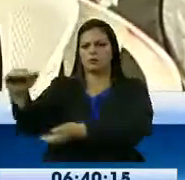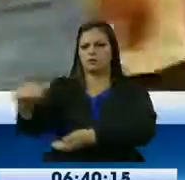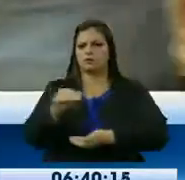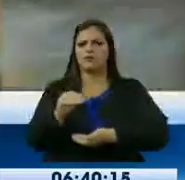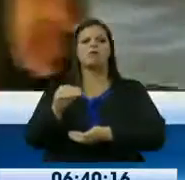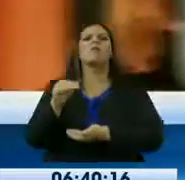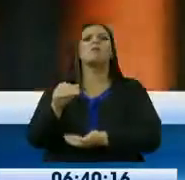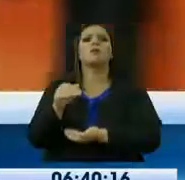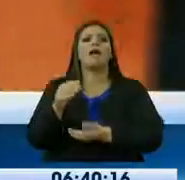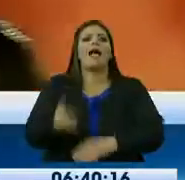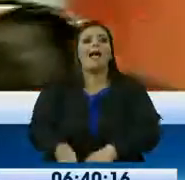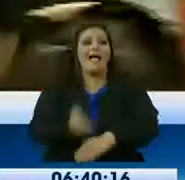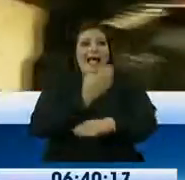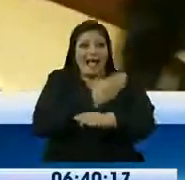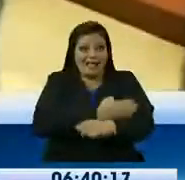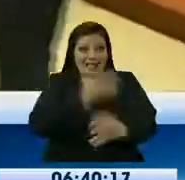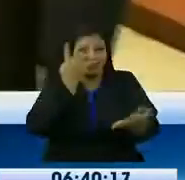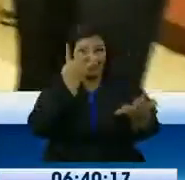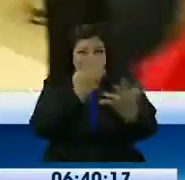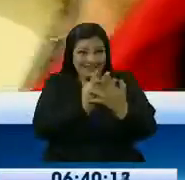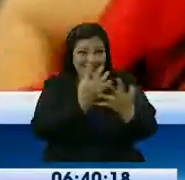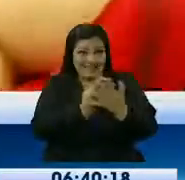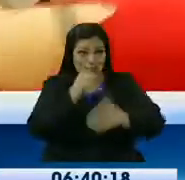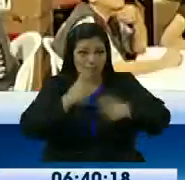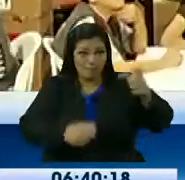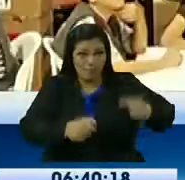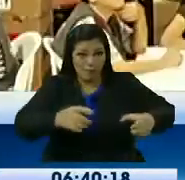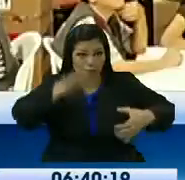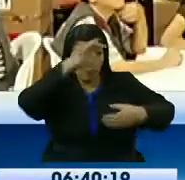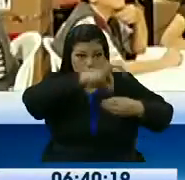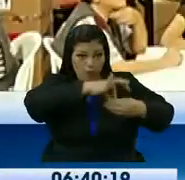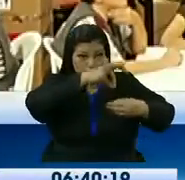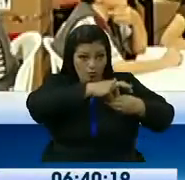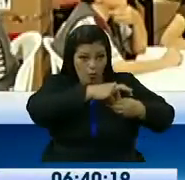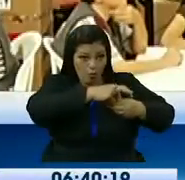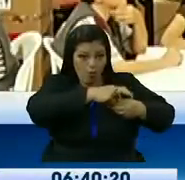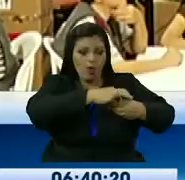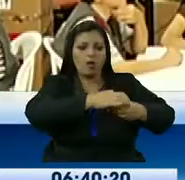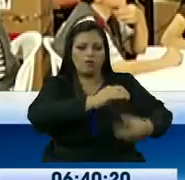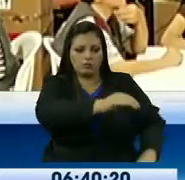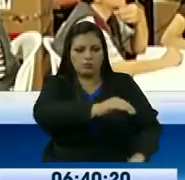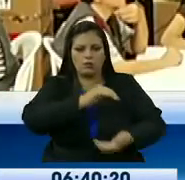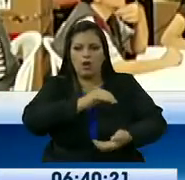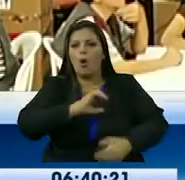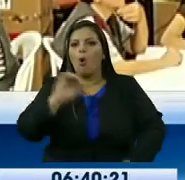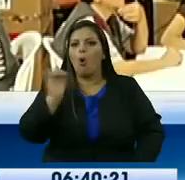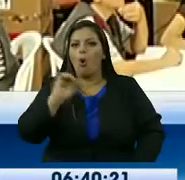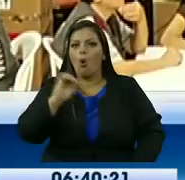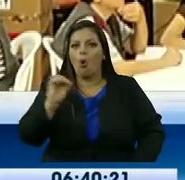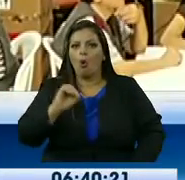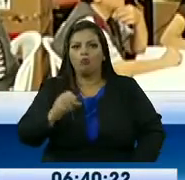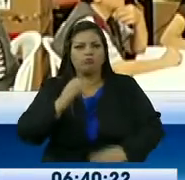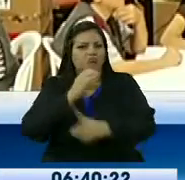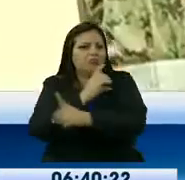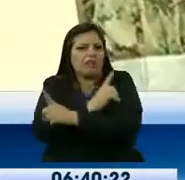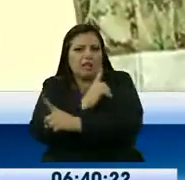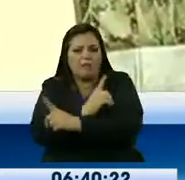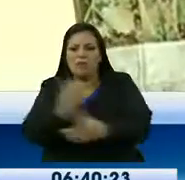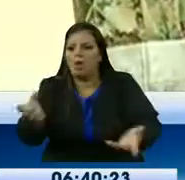la libertad y de los que habían sufragado desde casa. La jornada comenzó desde las 9 de la mañana y en las